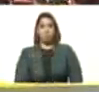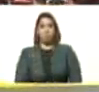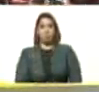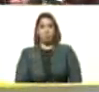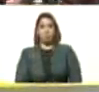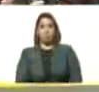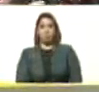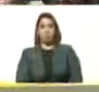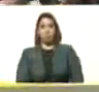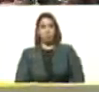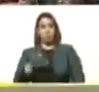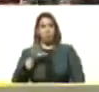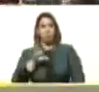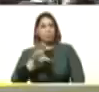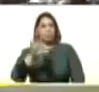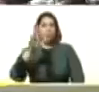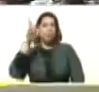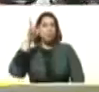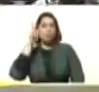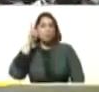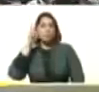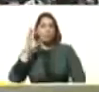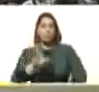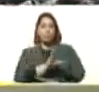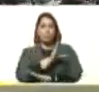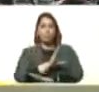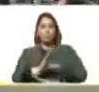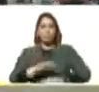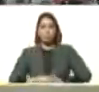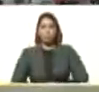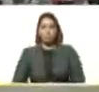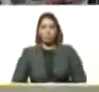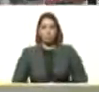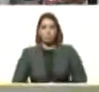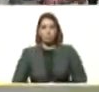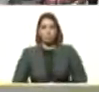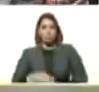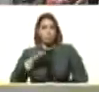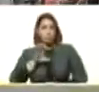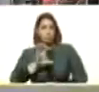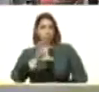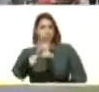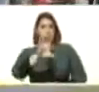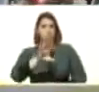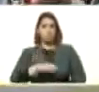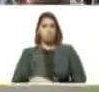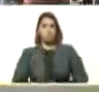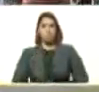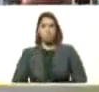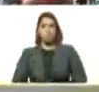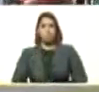La patria, la patria.